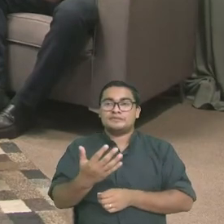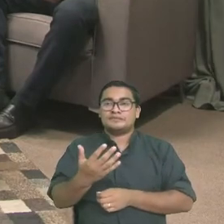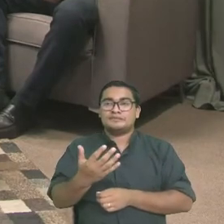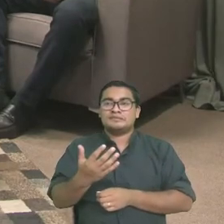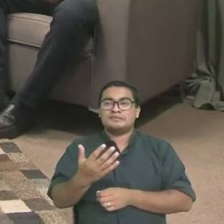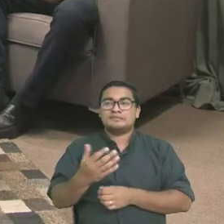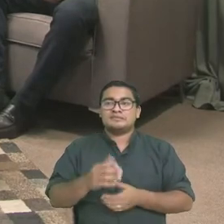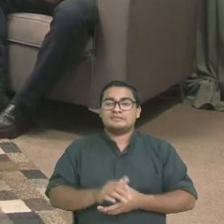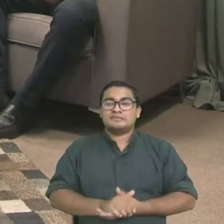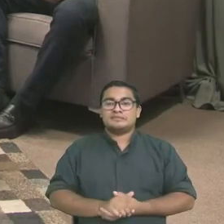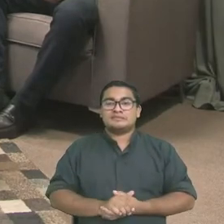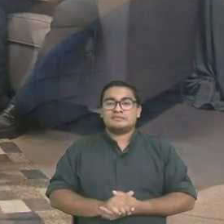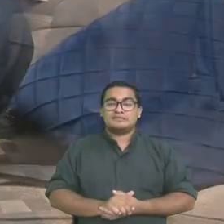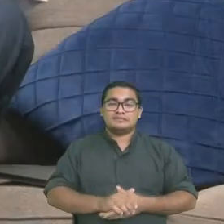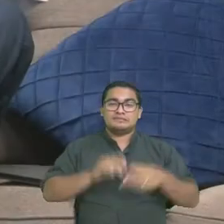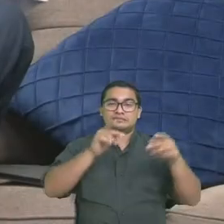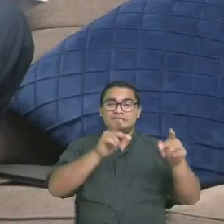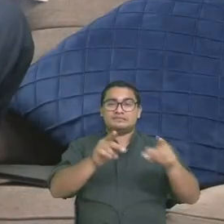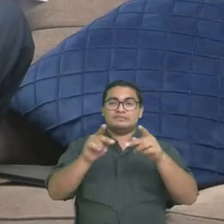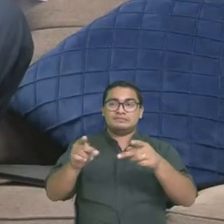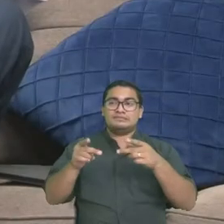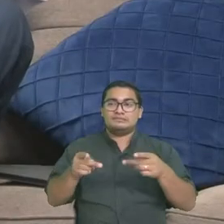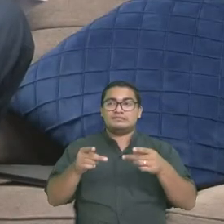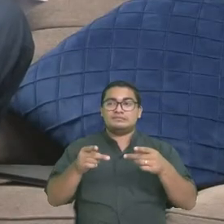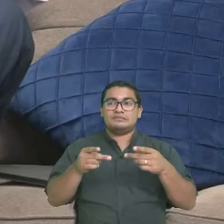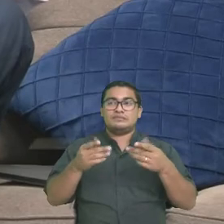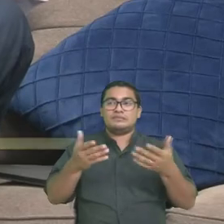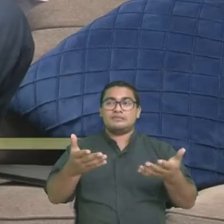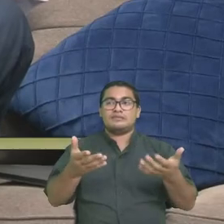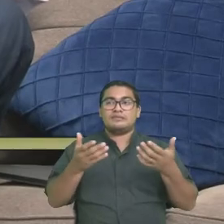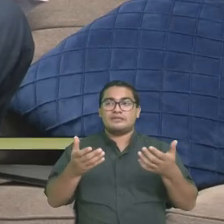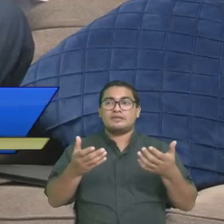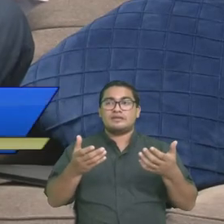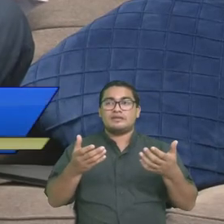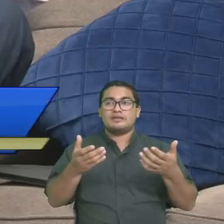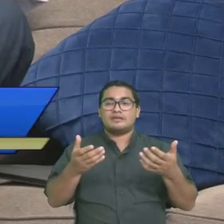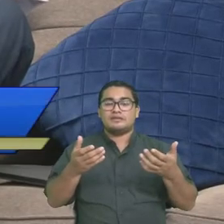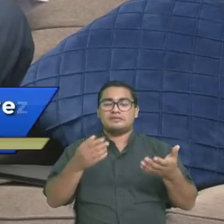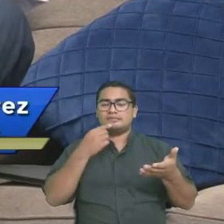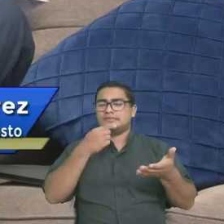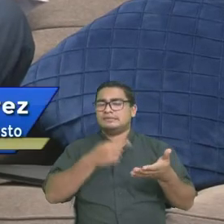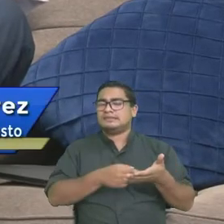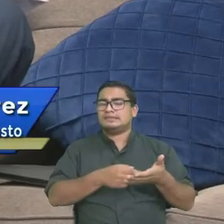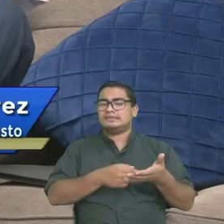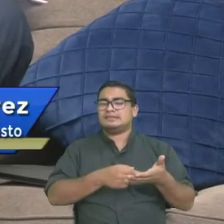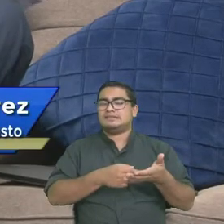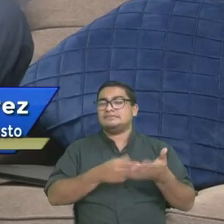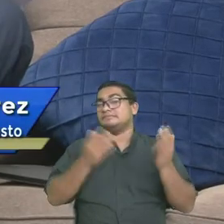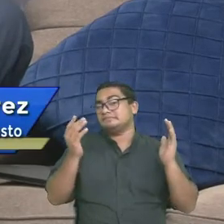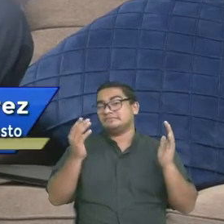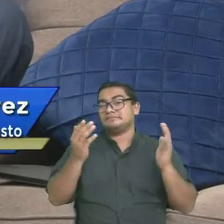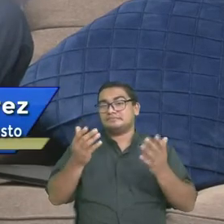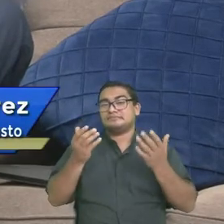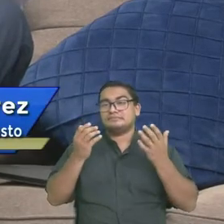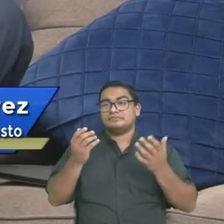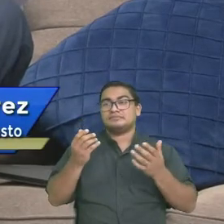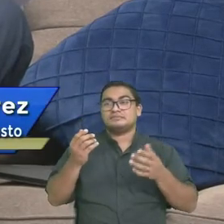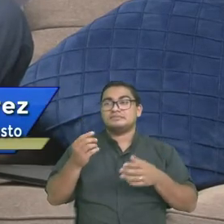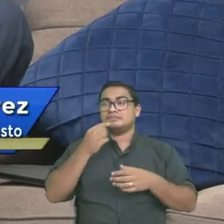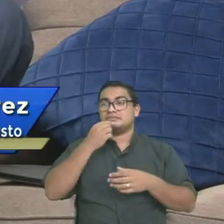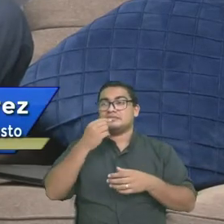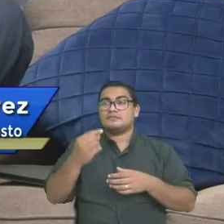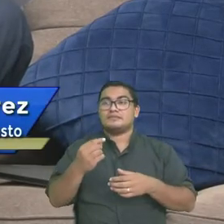los que han intentado justificar posiciones injustificables han tratado de refugiarse en